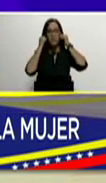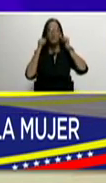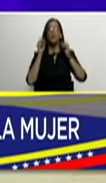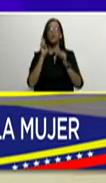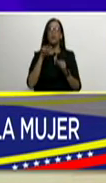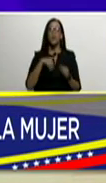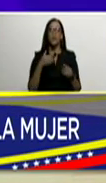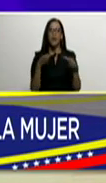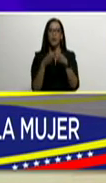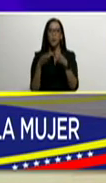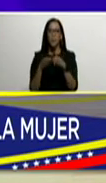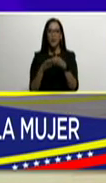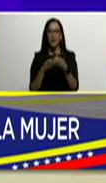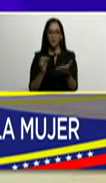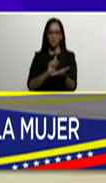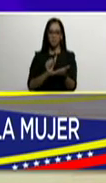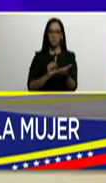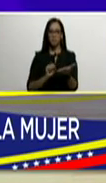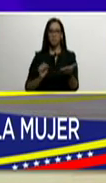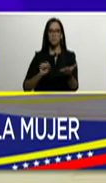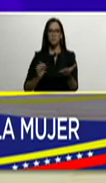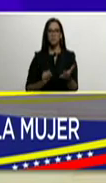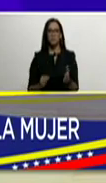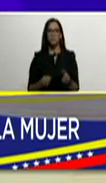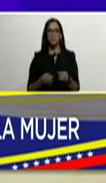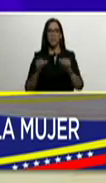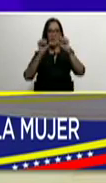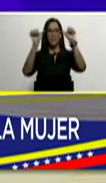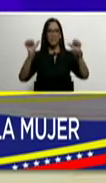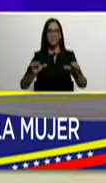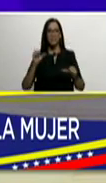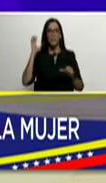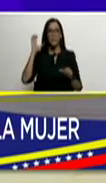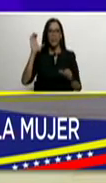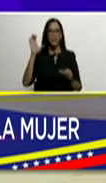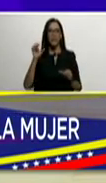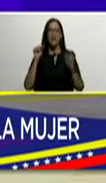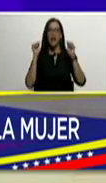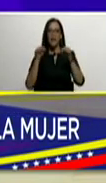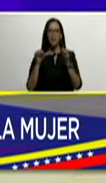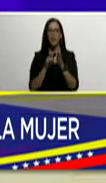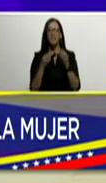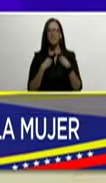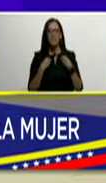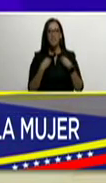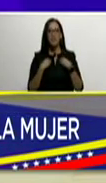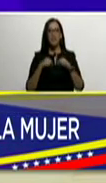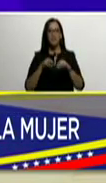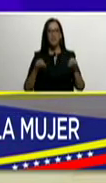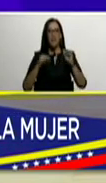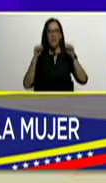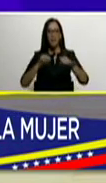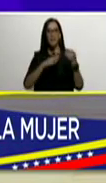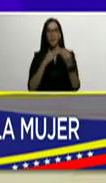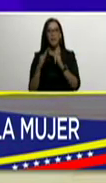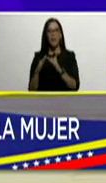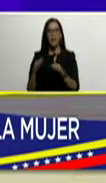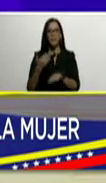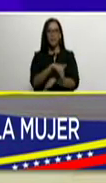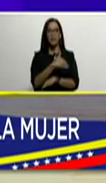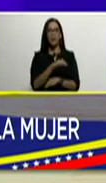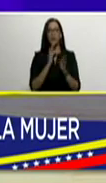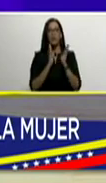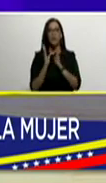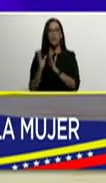agrupar, levantar el acta y consignarla en el sistema patria, allí donde vive, en el territorio, aquí en mi comunidad, en mi calle,